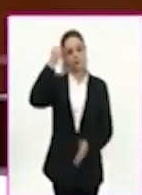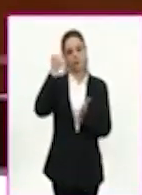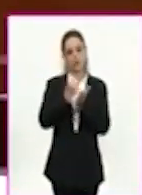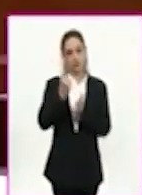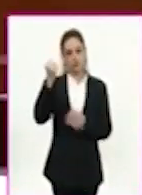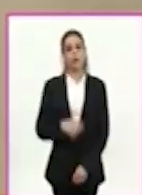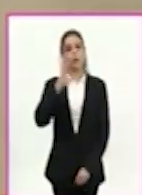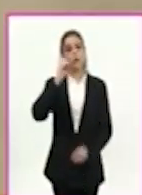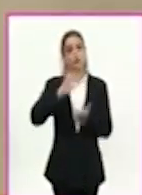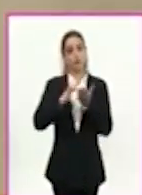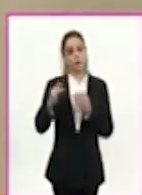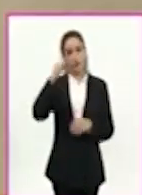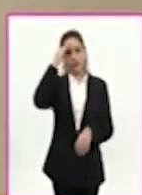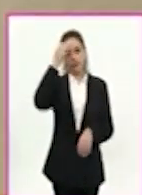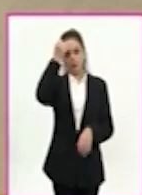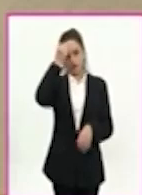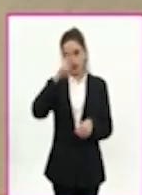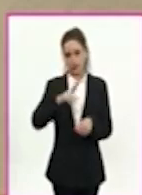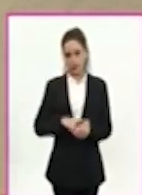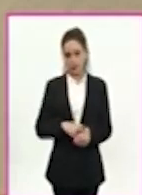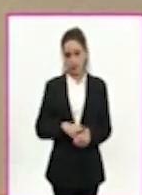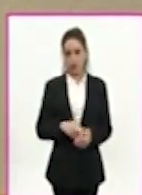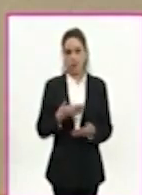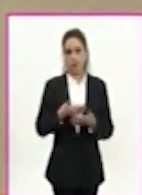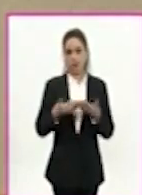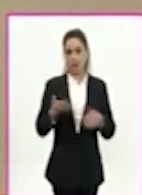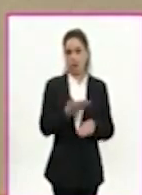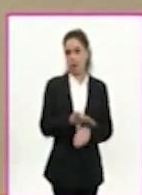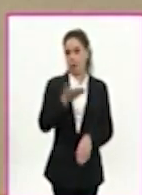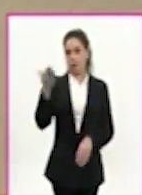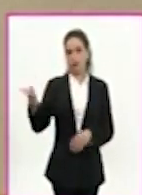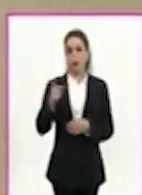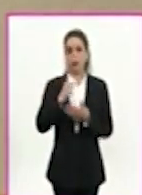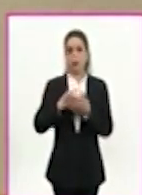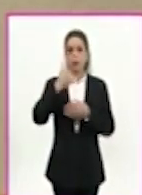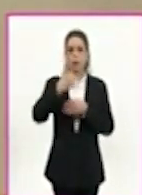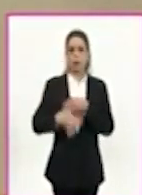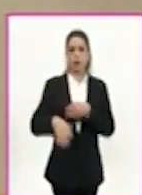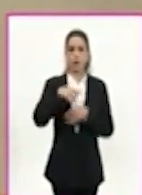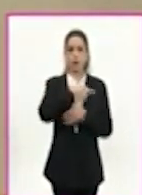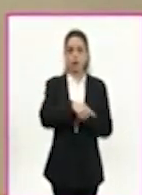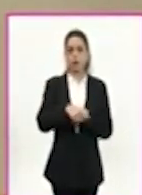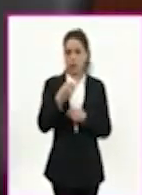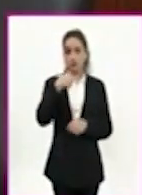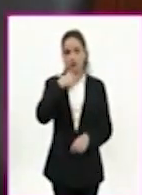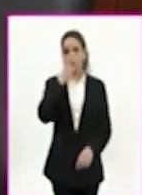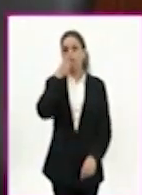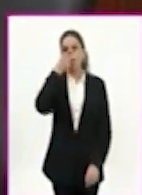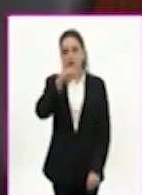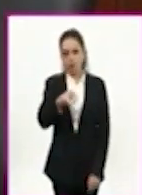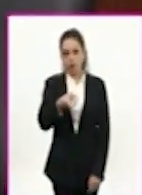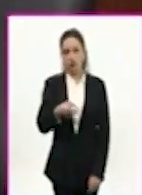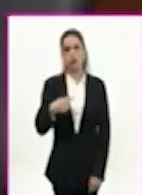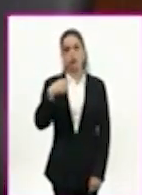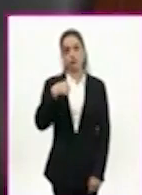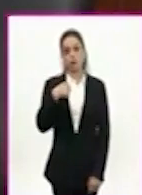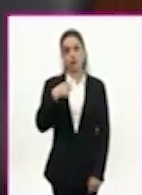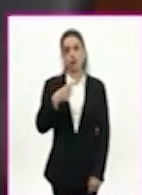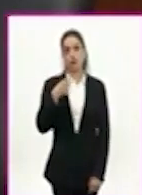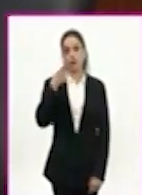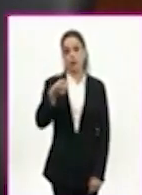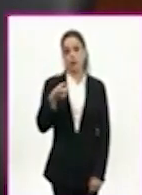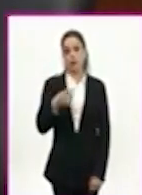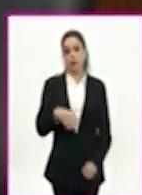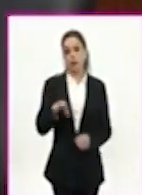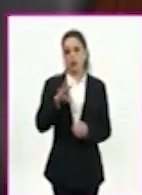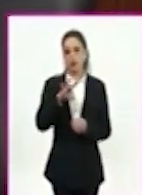del financiamiento público a los partidos políticos hasta un 50, inclusive se habla también hasta un 75% de esa reducción de los partidos